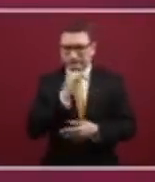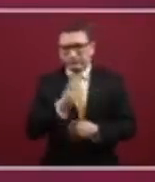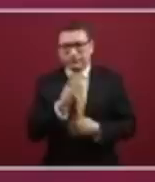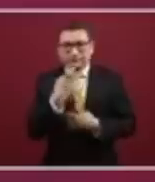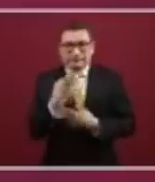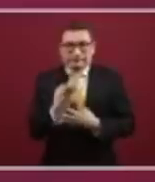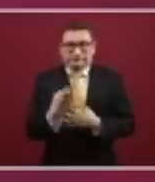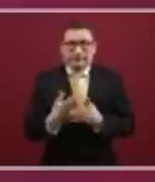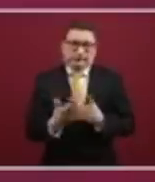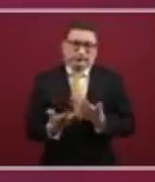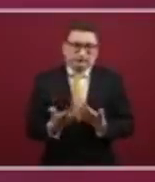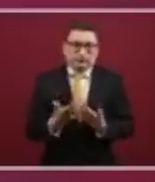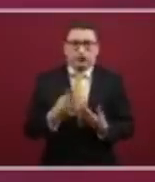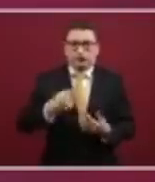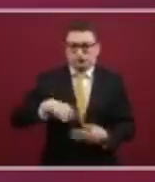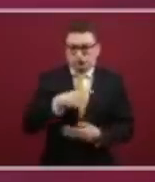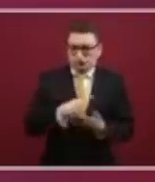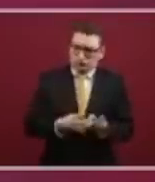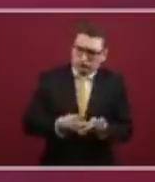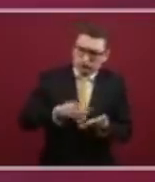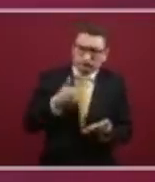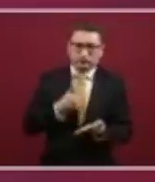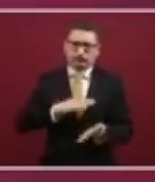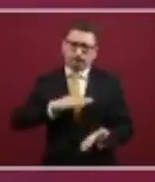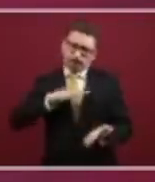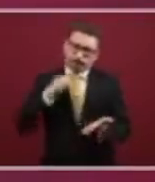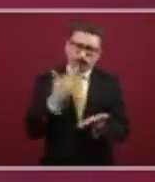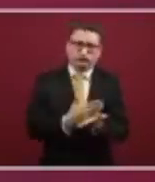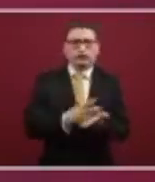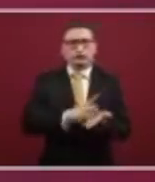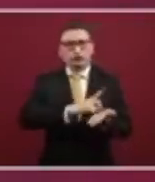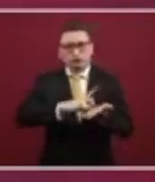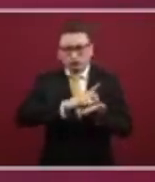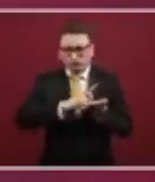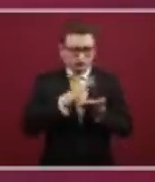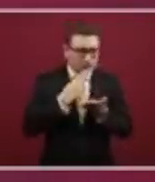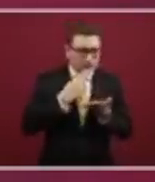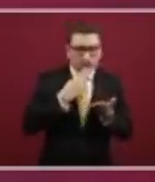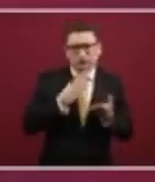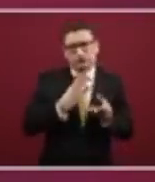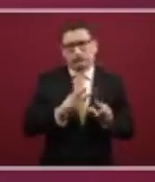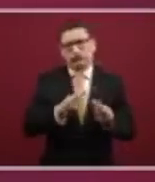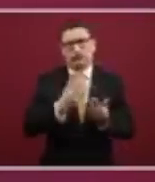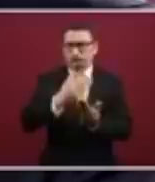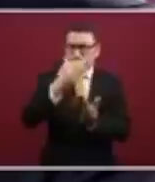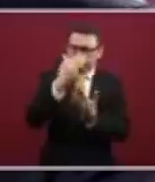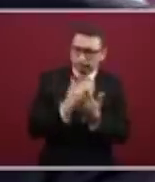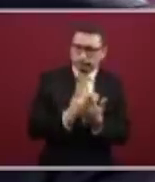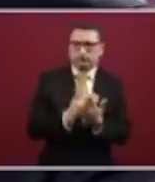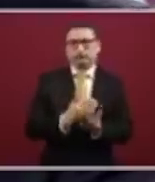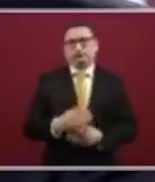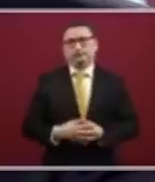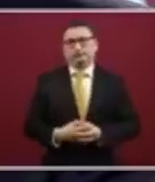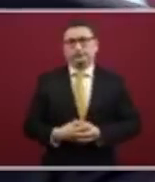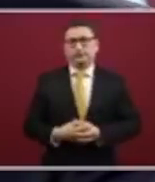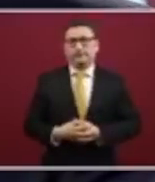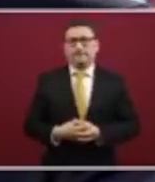que detener el consumo, reducir el consumo. Hay